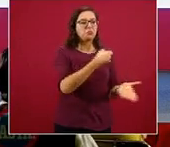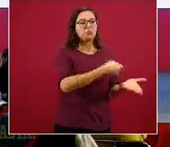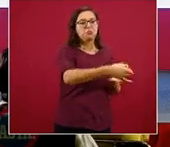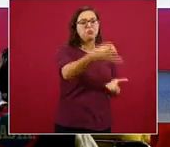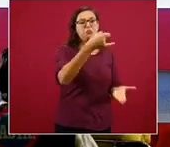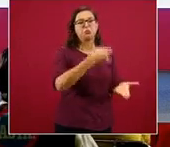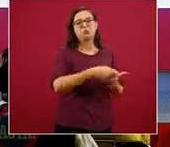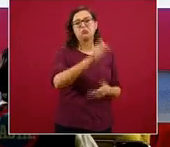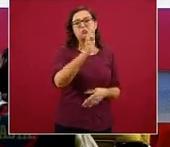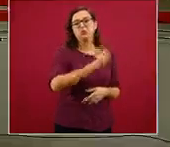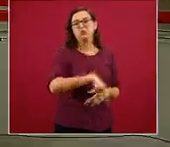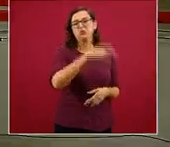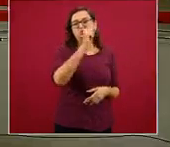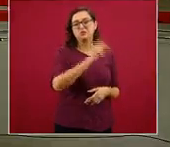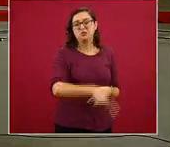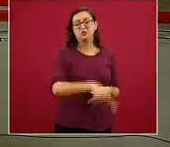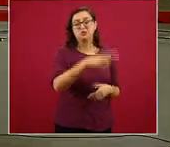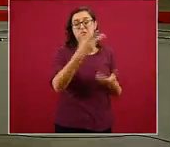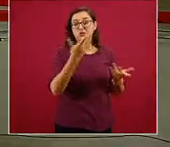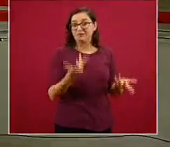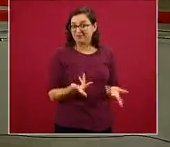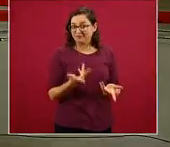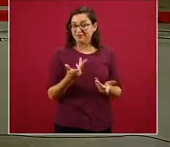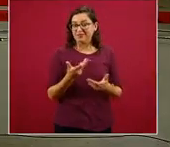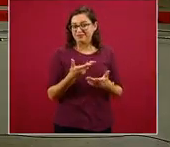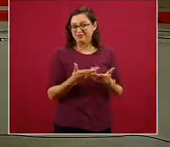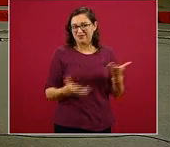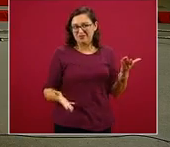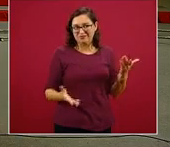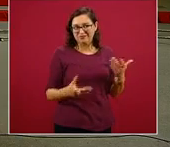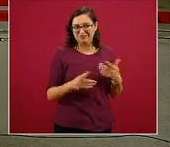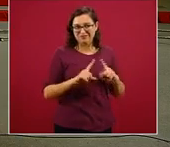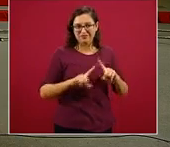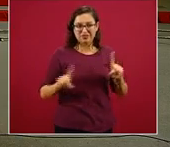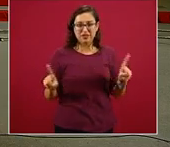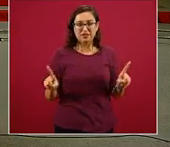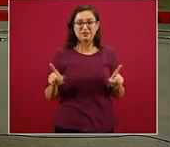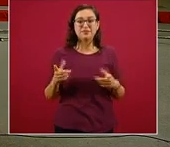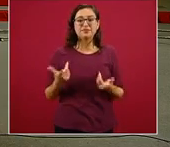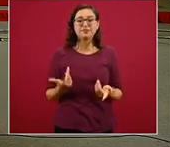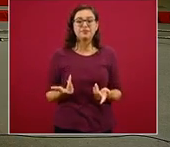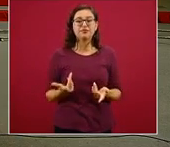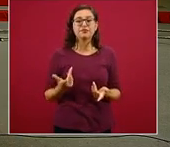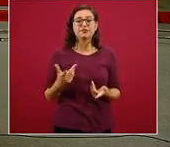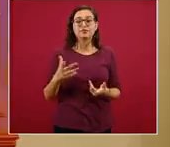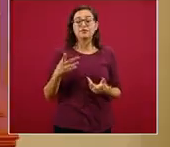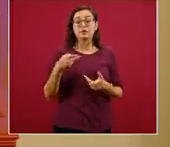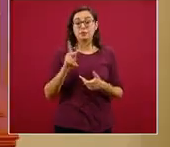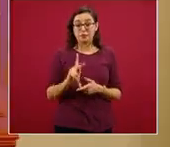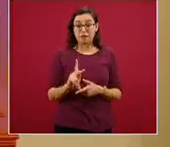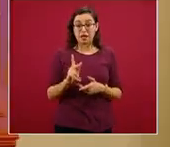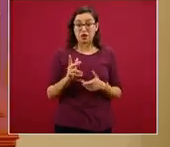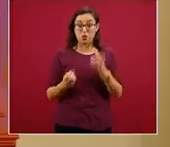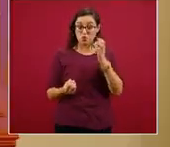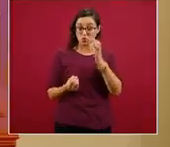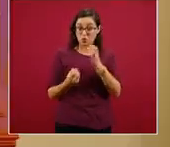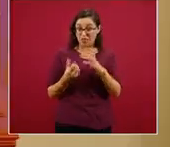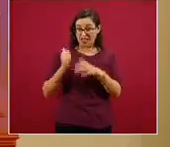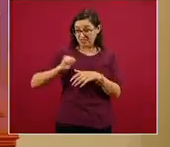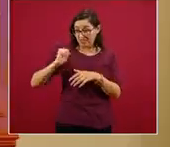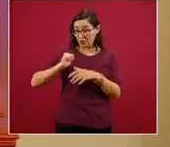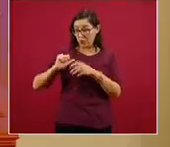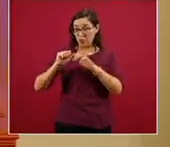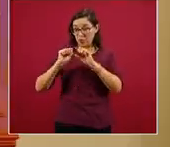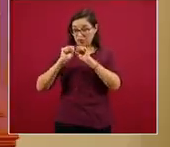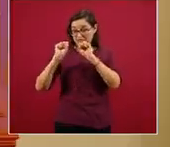verdes. Adelante. Y también tenemos el caso de que estas milpas, este desarrollo de este sistema